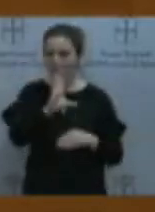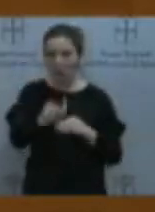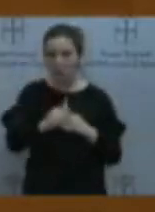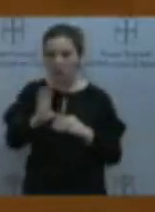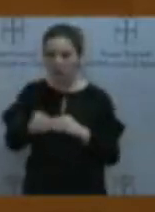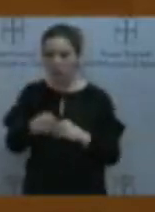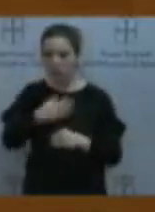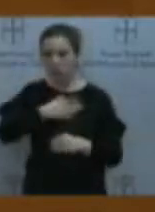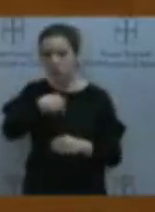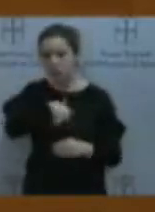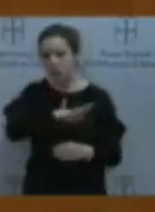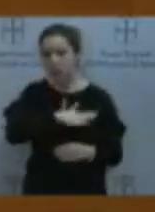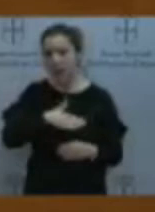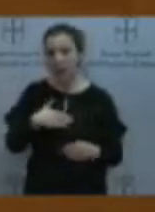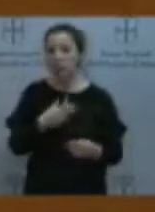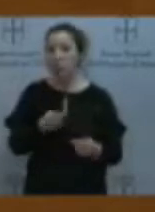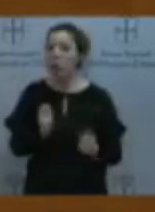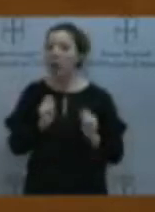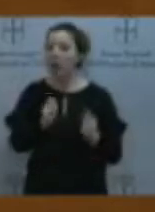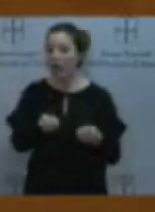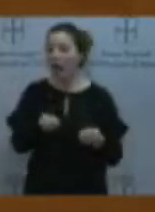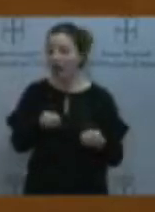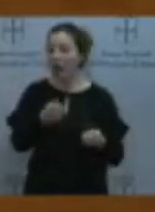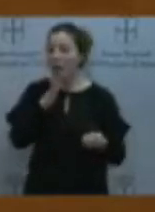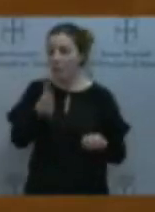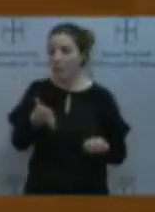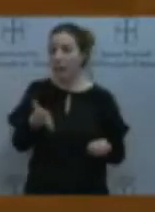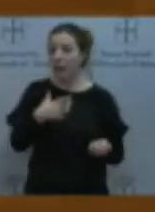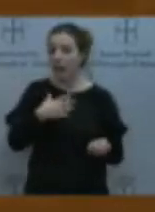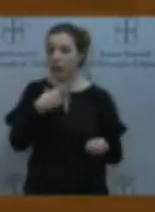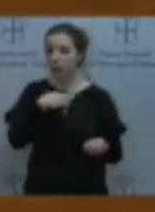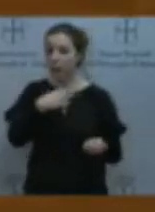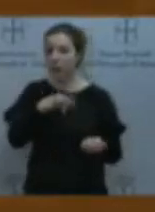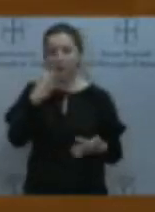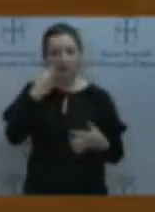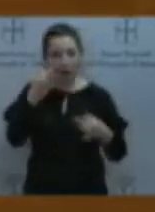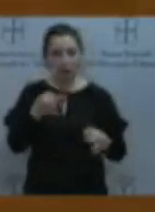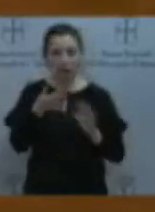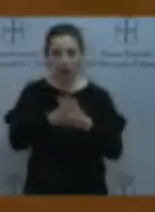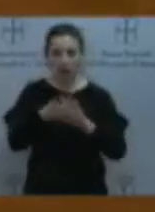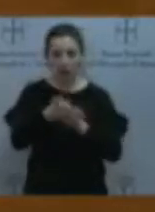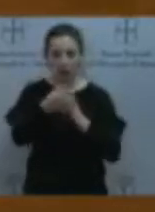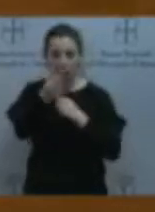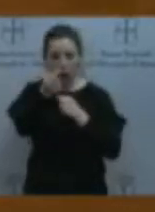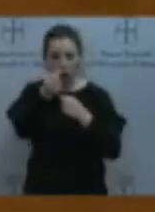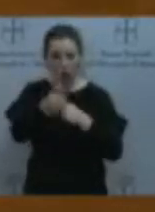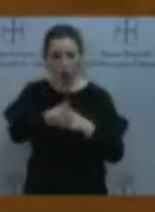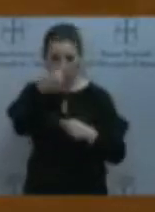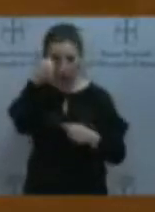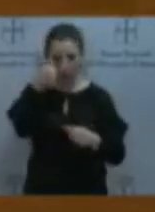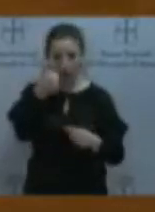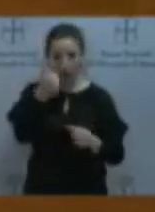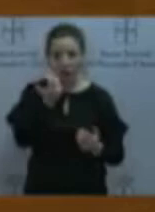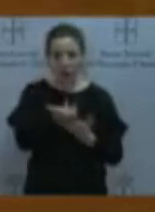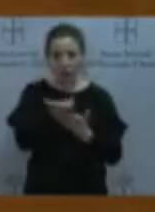gracia para que realmente, con más concreción, estas propuestas puedan acabar